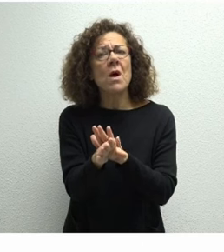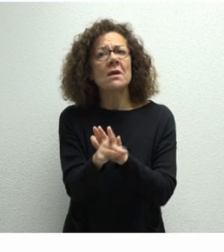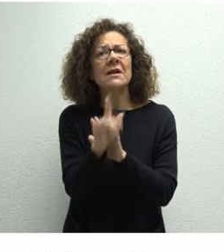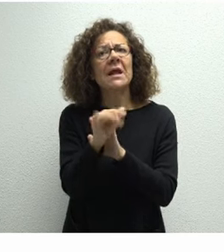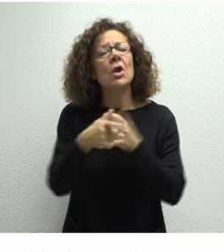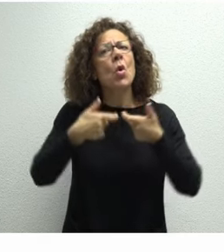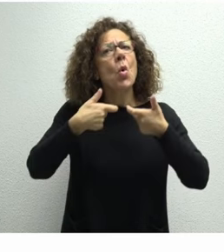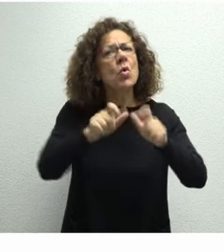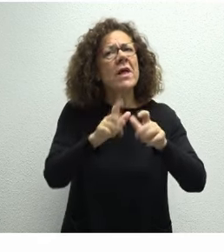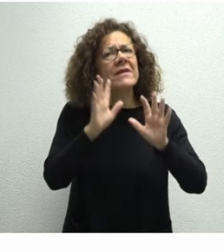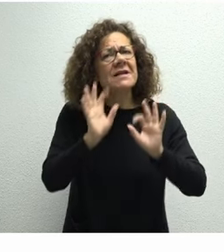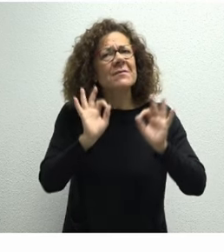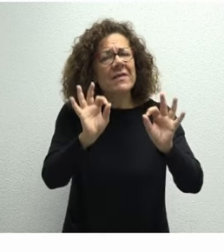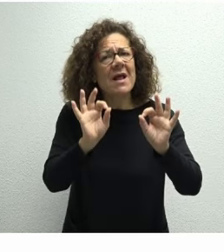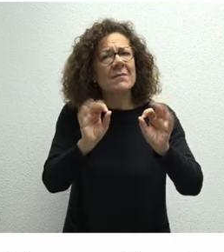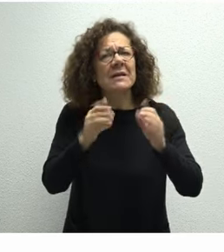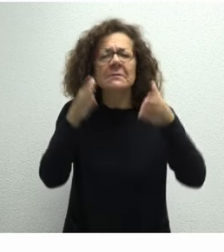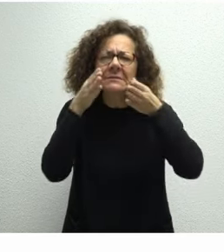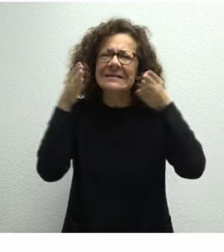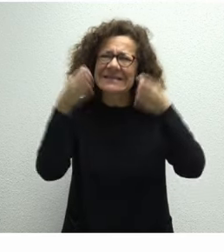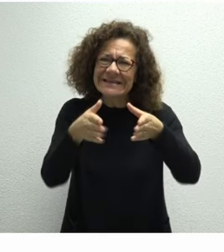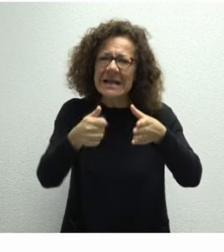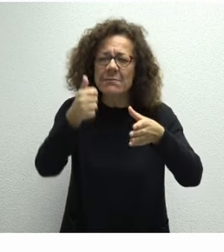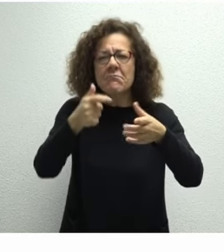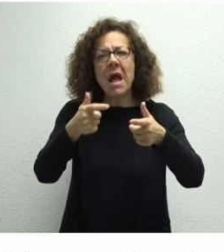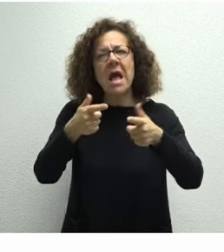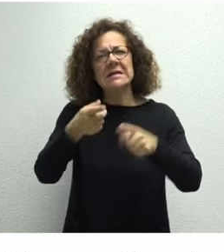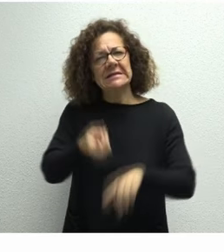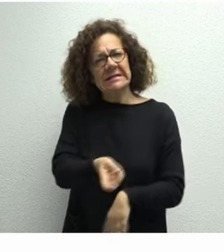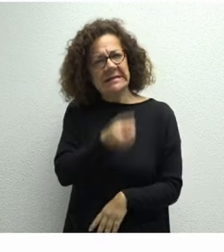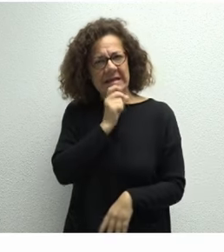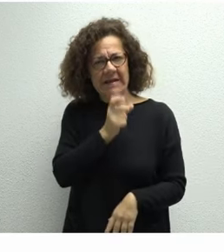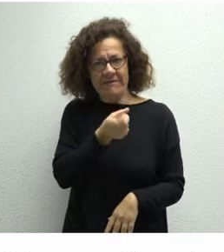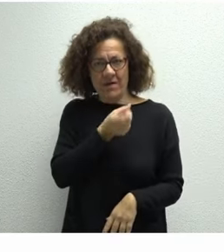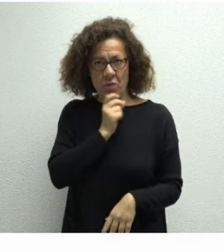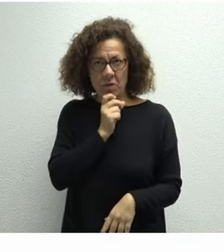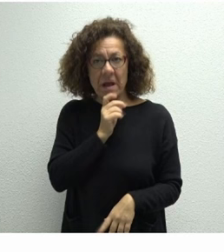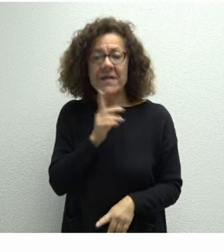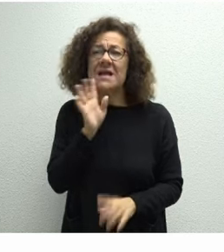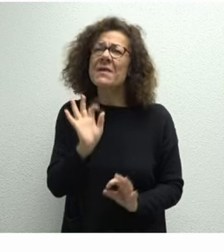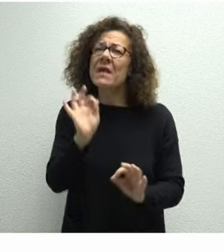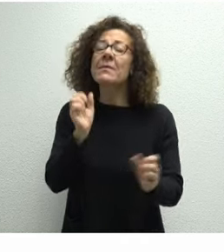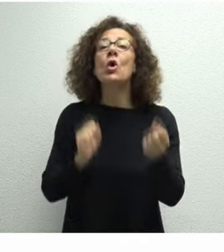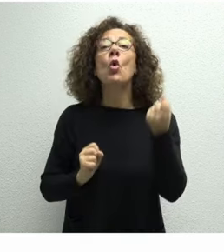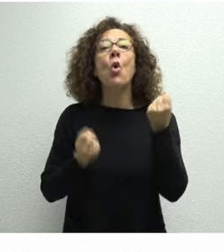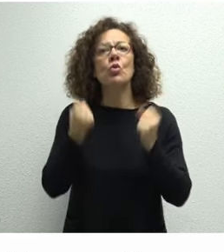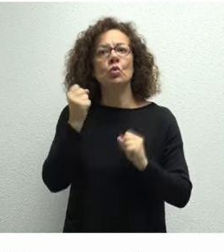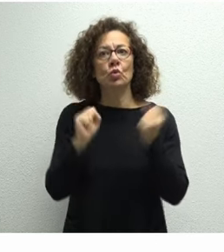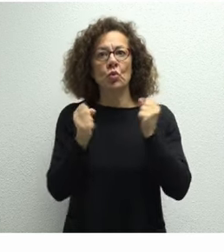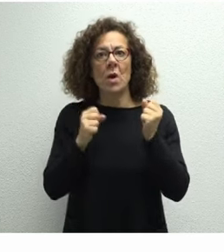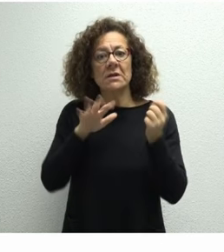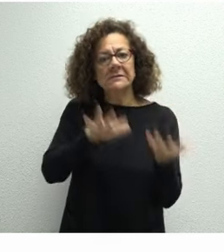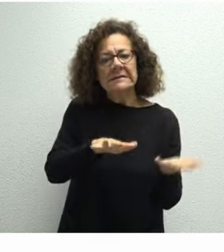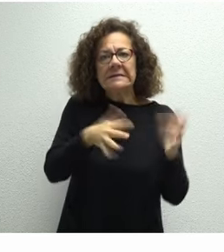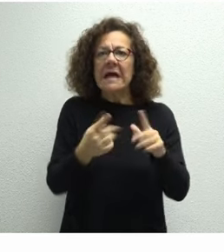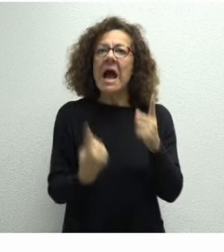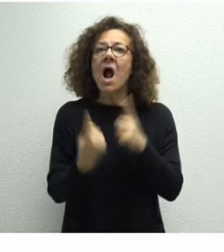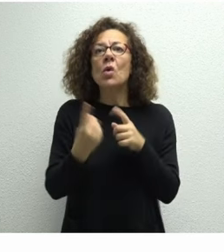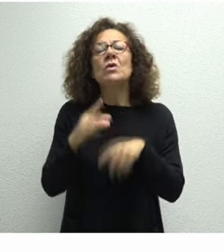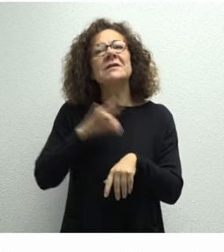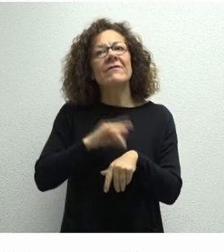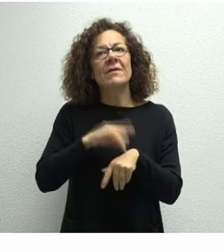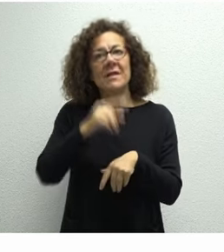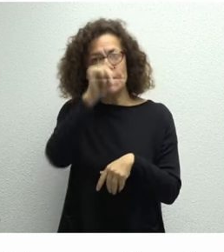unidades sobre todo colocando el foco en esa más elevada complejidad no sobre todo conductual eh que es como se traduce la mayoría algunas de las